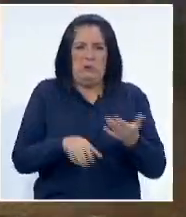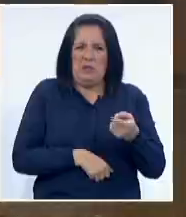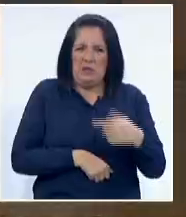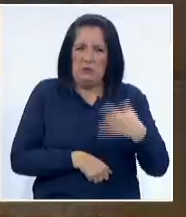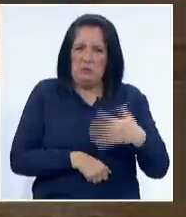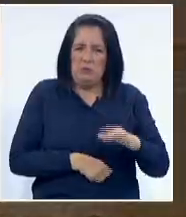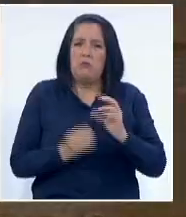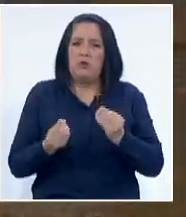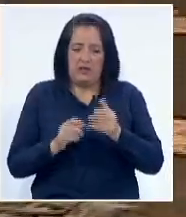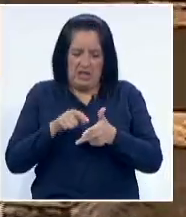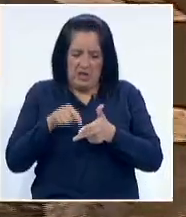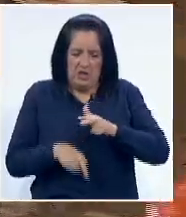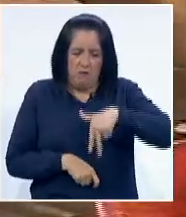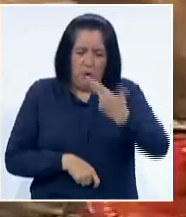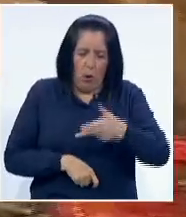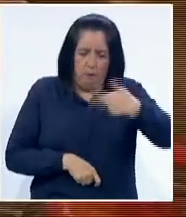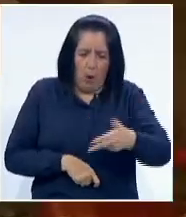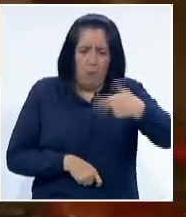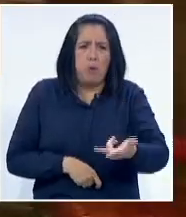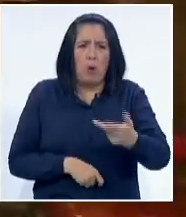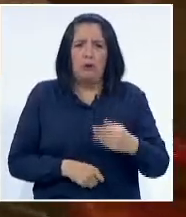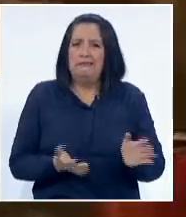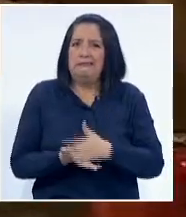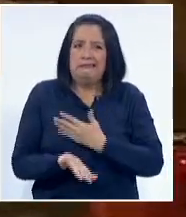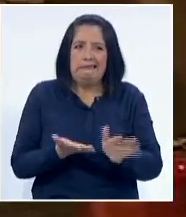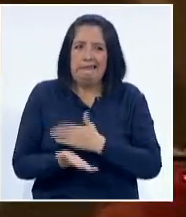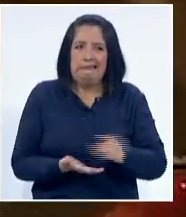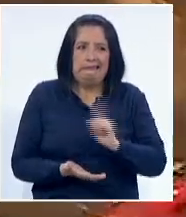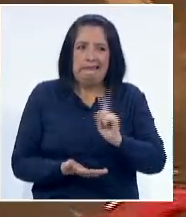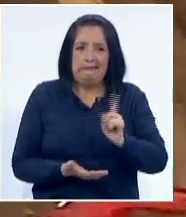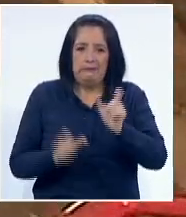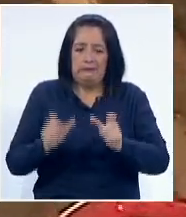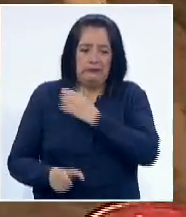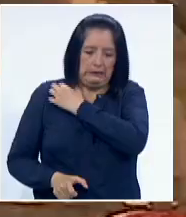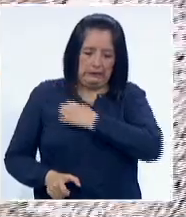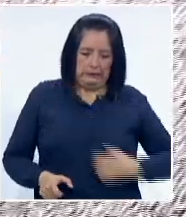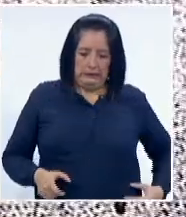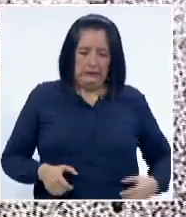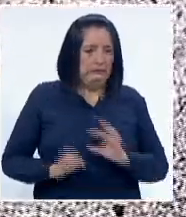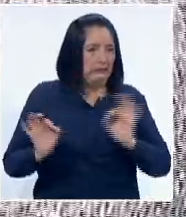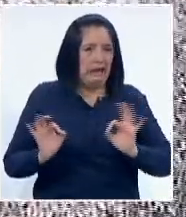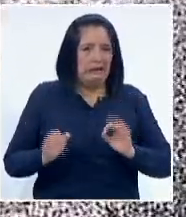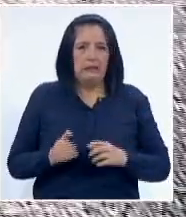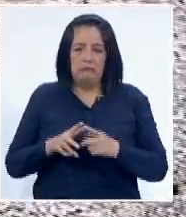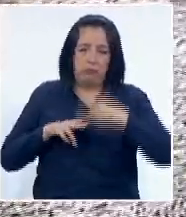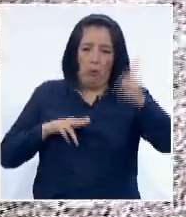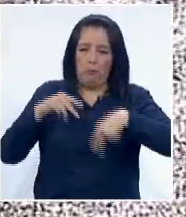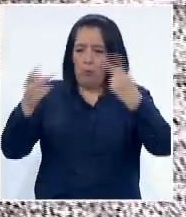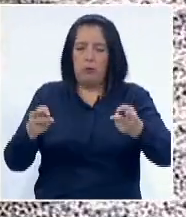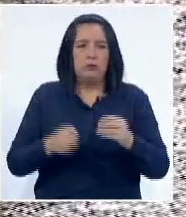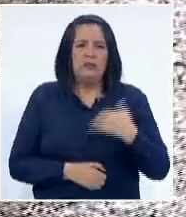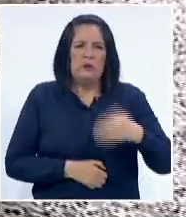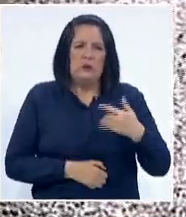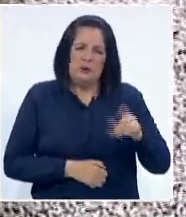dio varias vueltas de campana. Llevaban el cinturón de seguridad y salieron disparados. Se presume que el vehículo ha